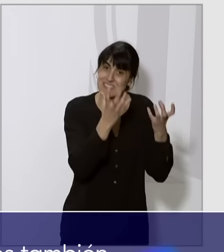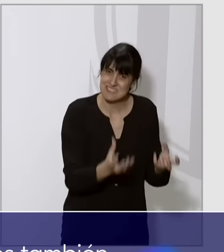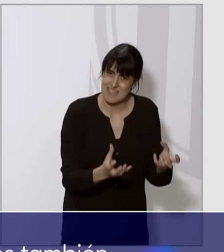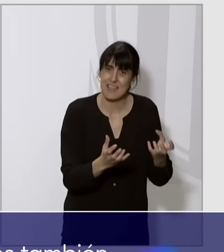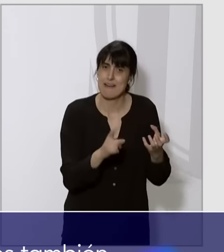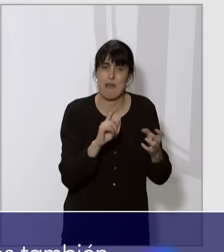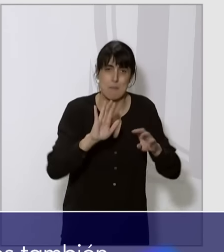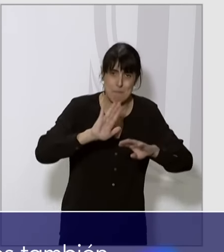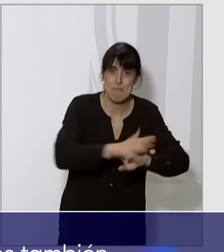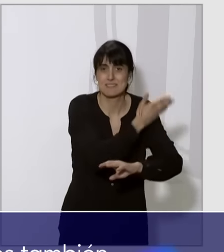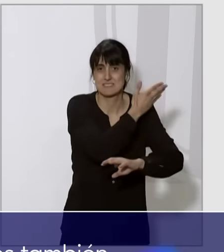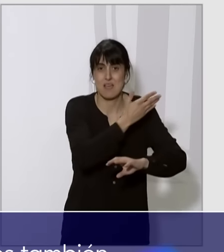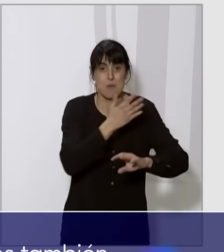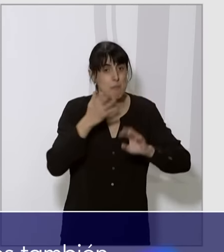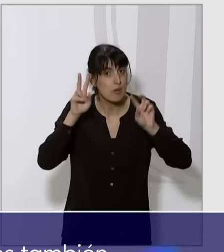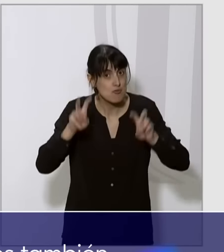evid